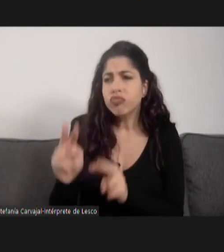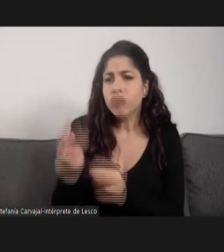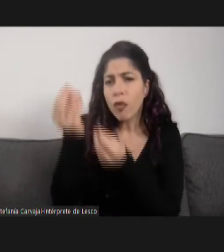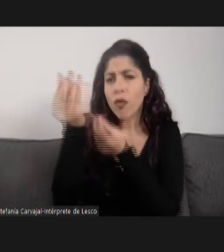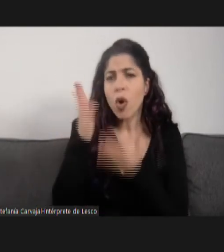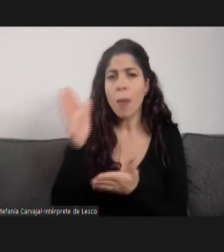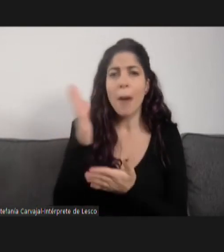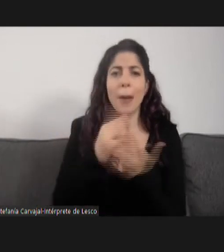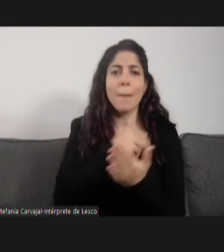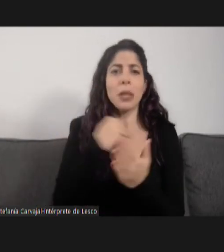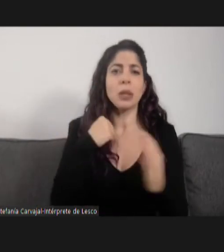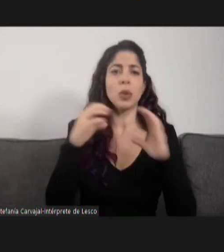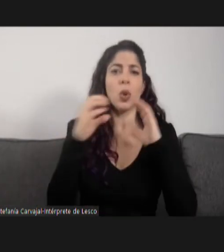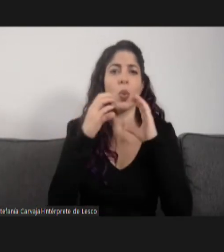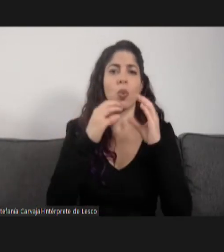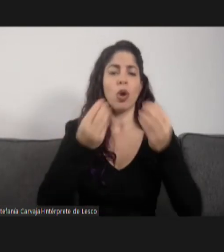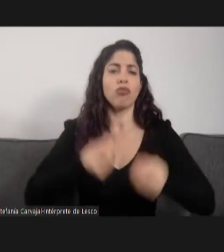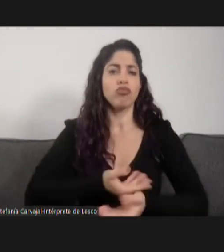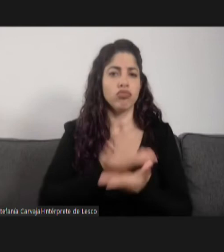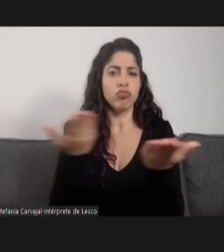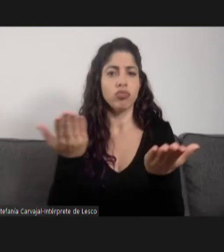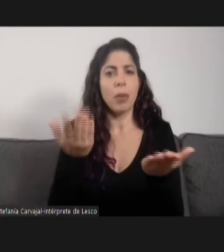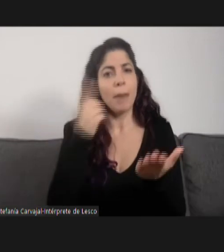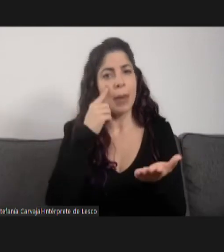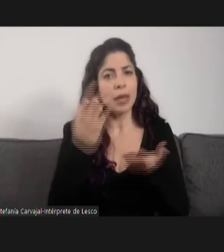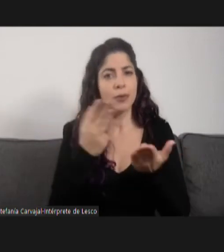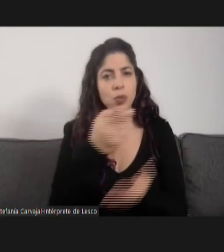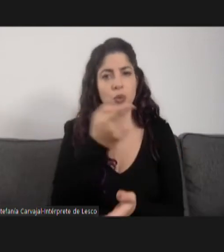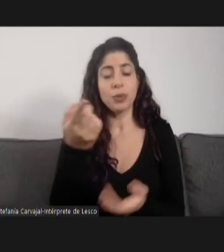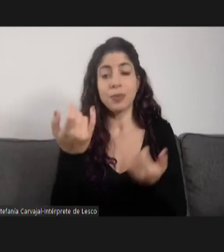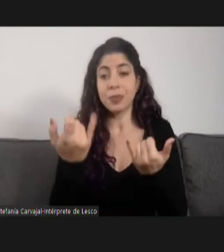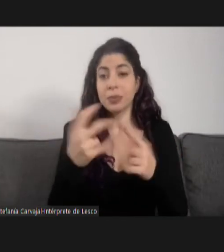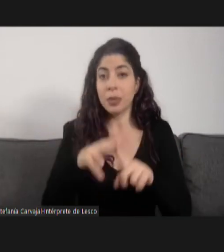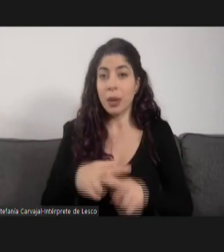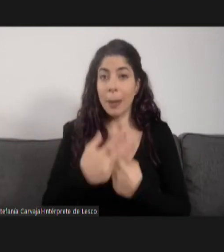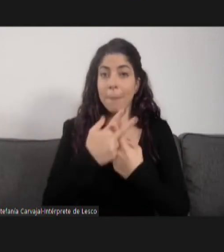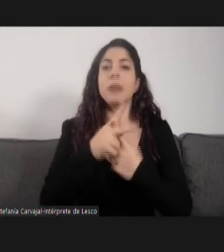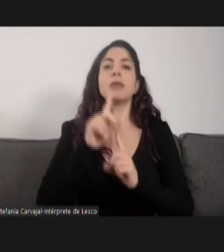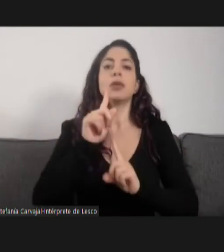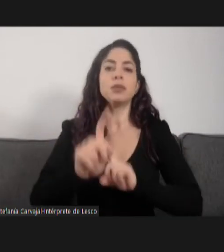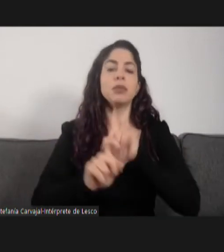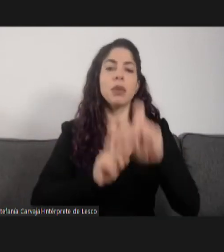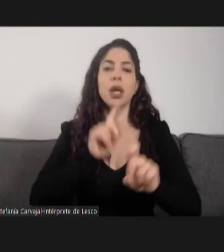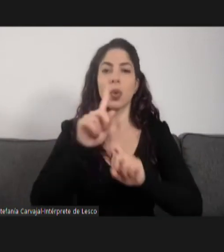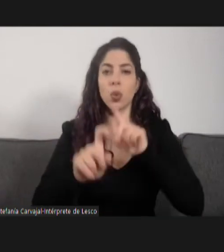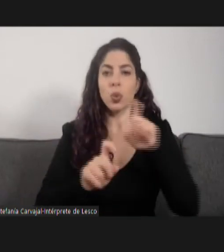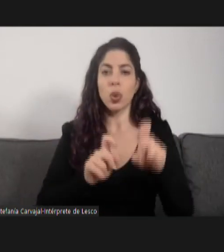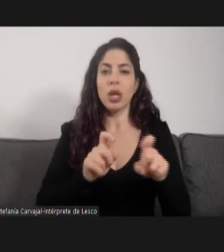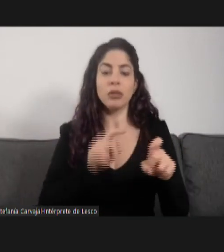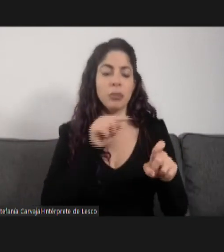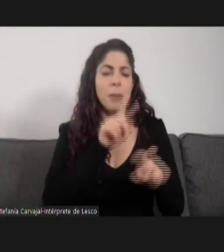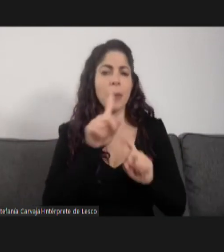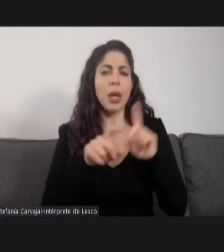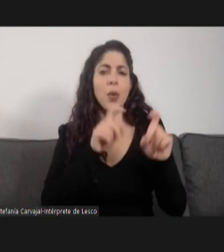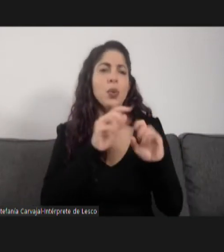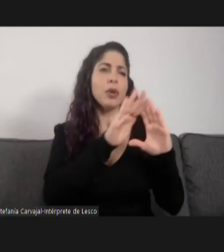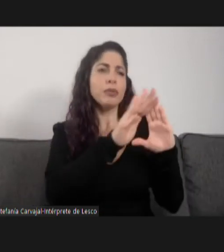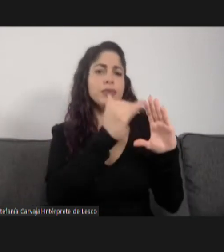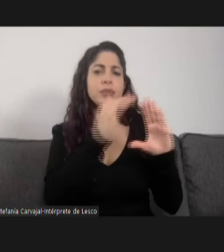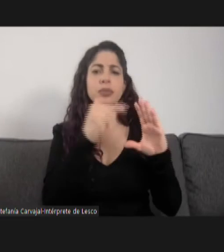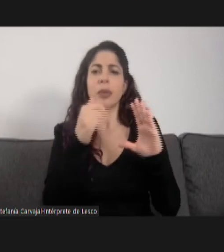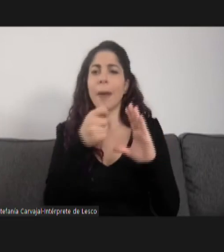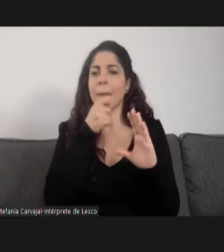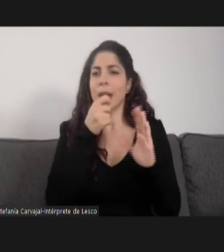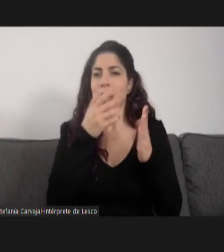Ministerio de Comunicación pone a su servicio. Iniciamos con el periodo de consultas que nos hacen llegar los colegas que se